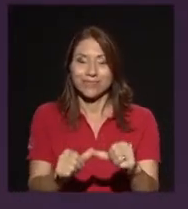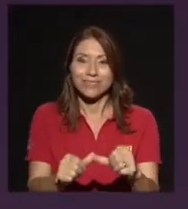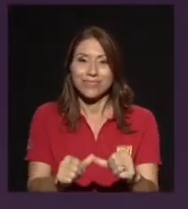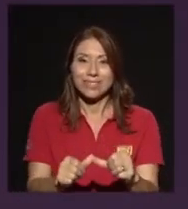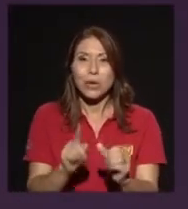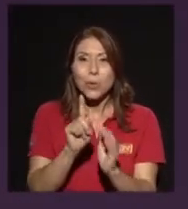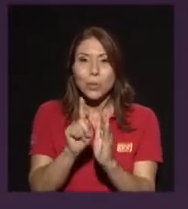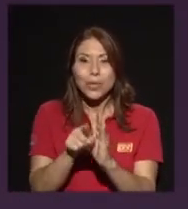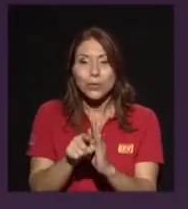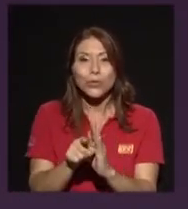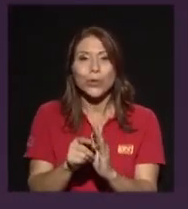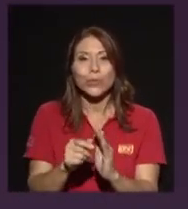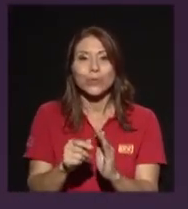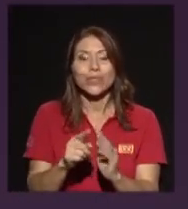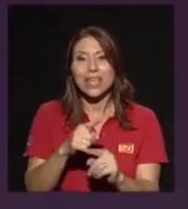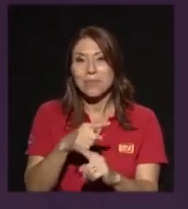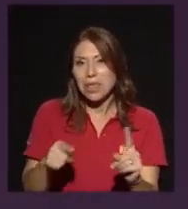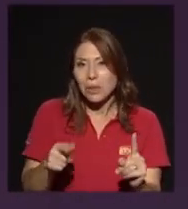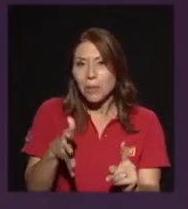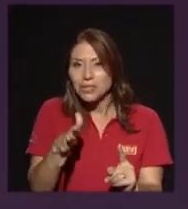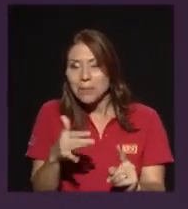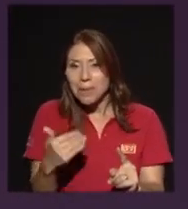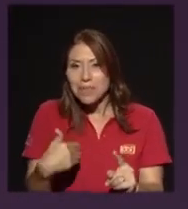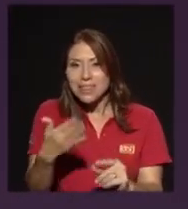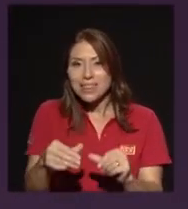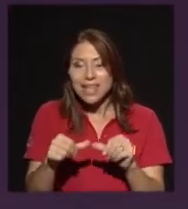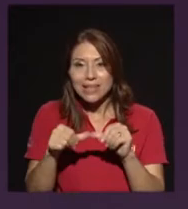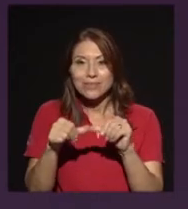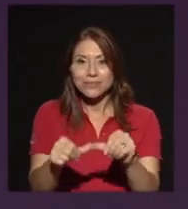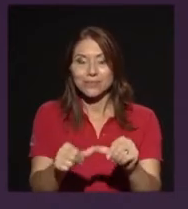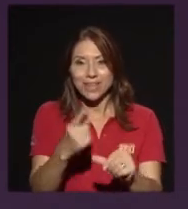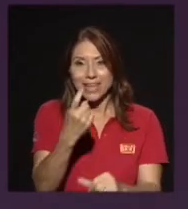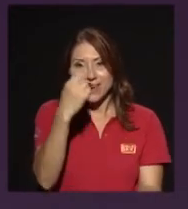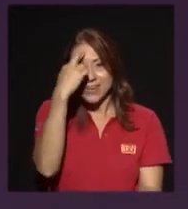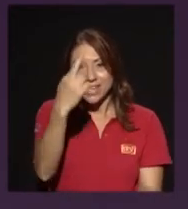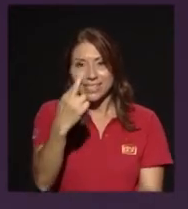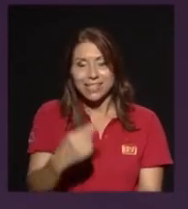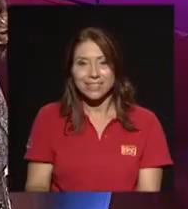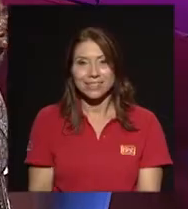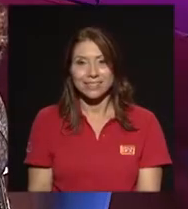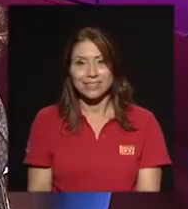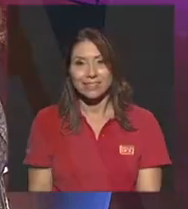un minuto y medio aproximadamente en Irreverencias.